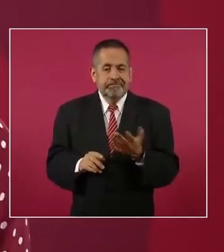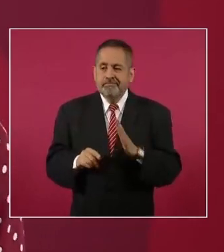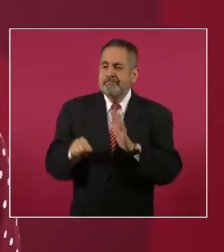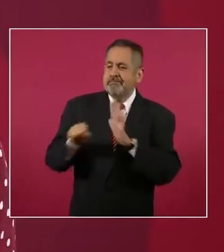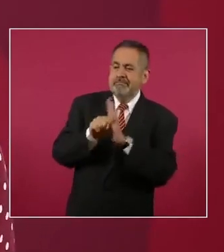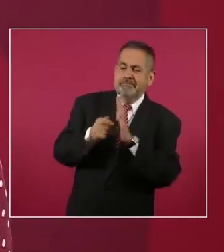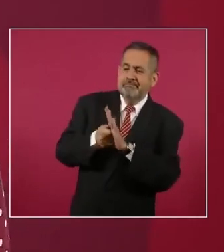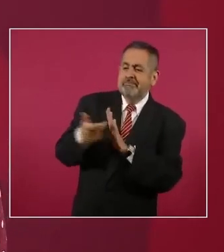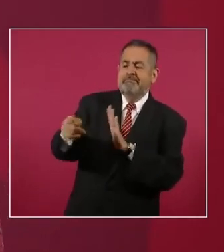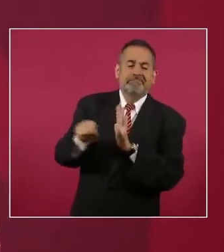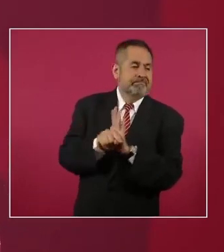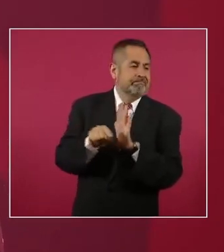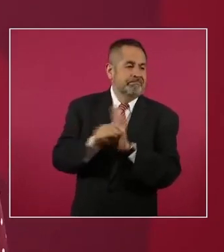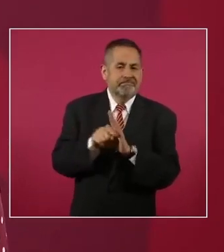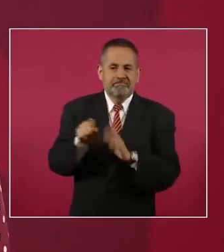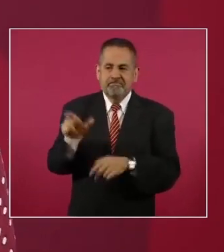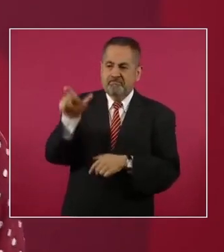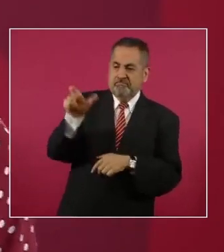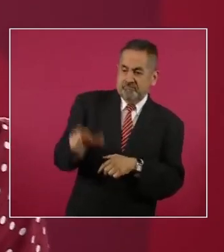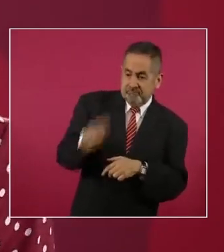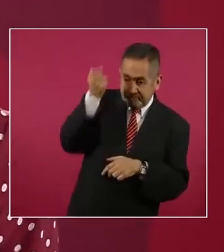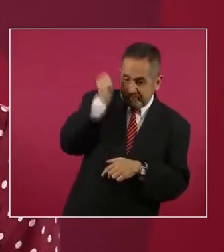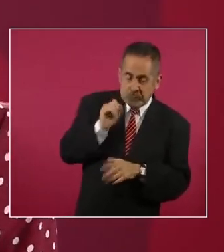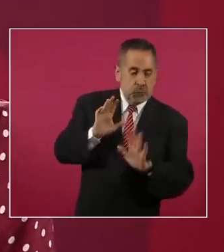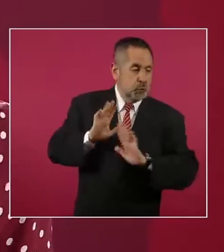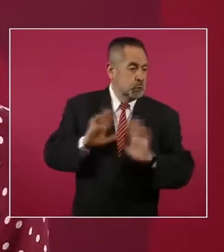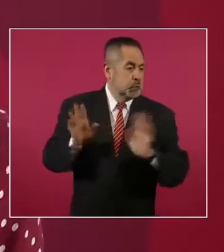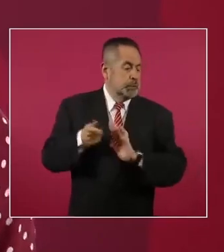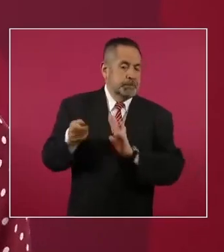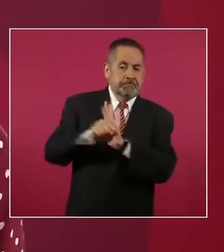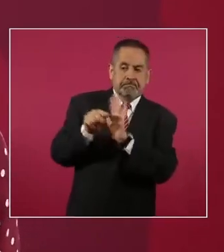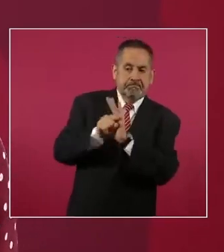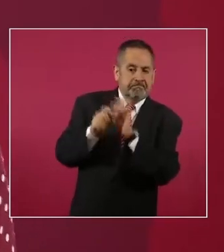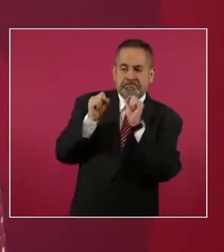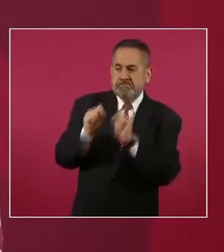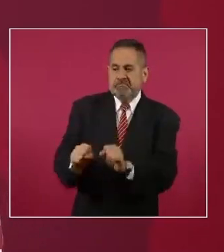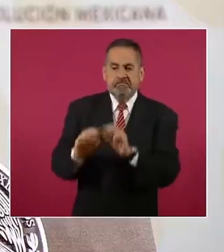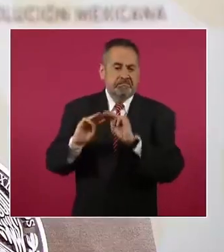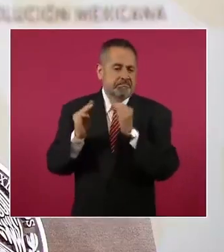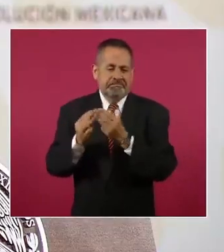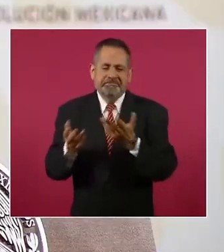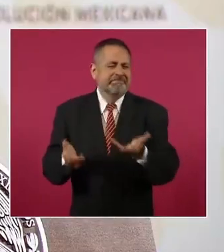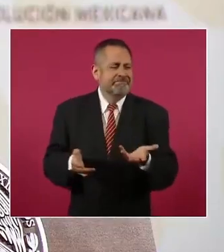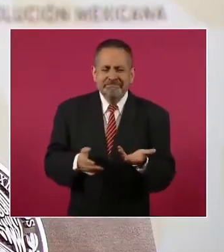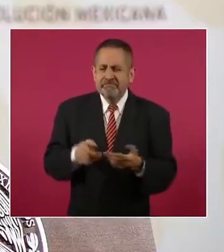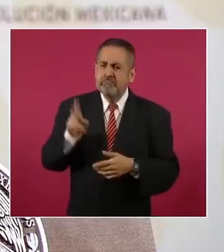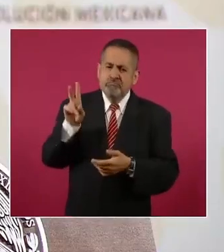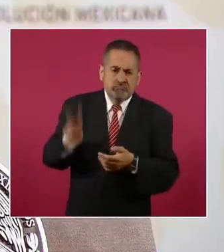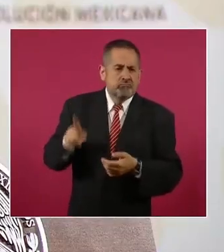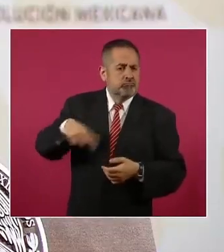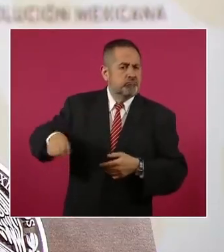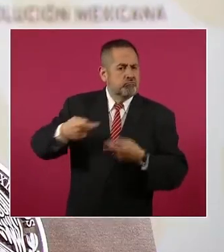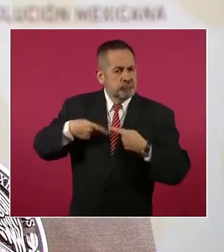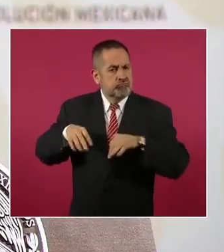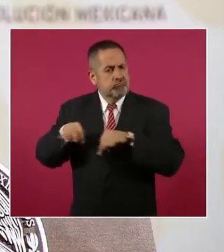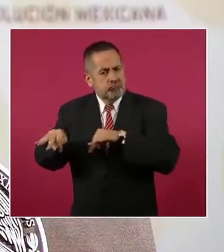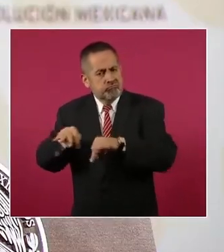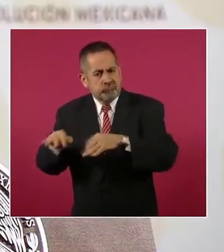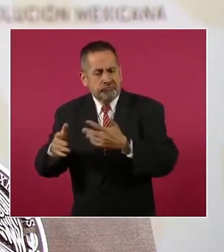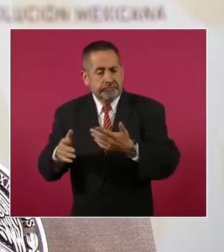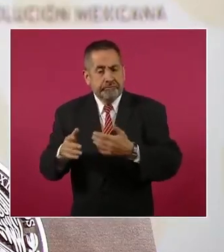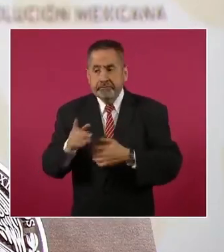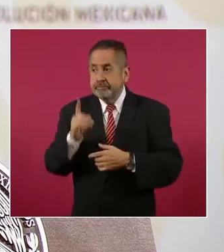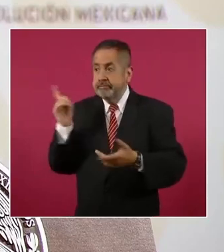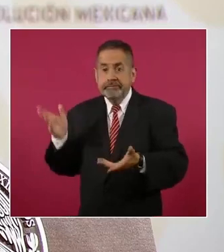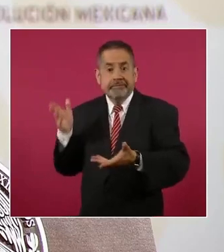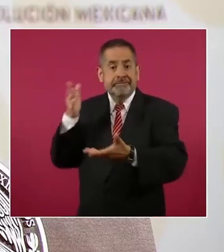gente de la zona serrana de Sinaloa, que es gente trabajadora. Y remató que la visita no fue